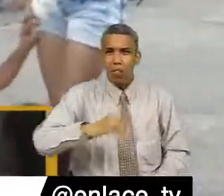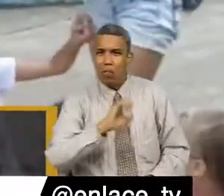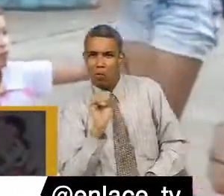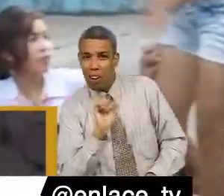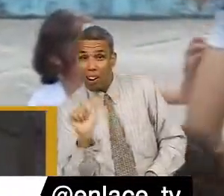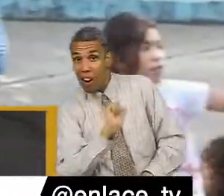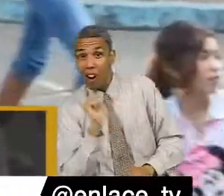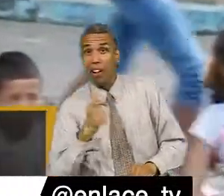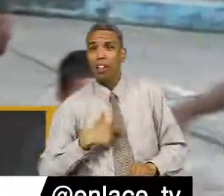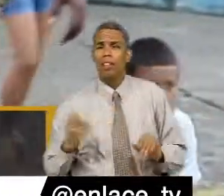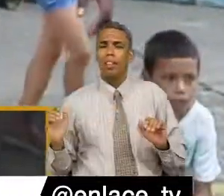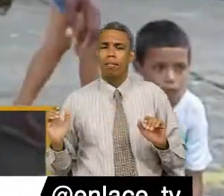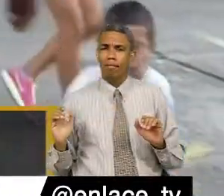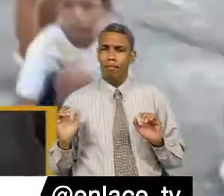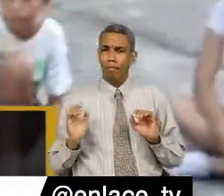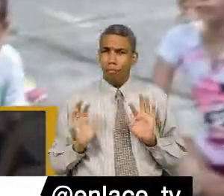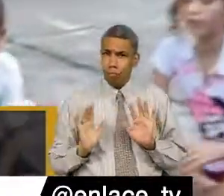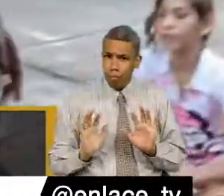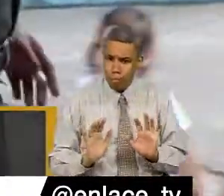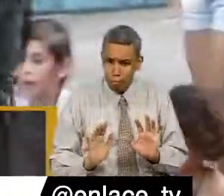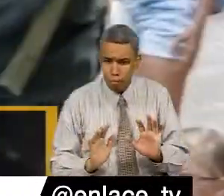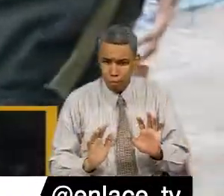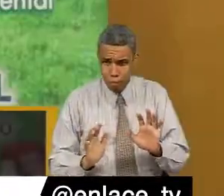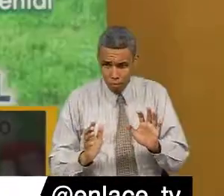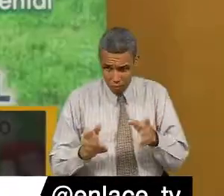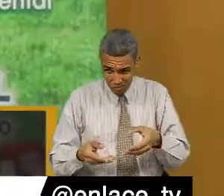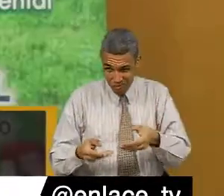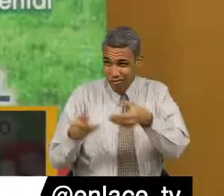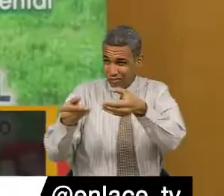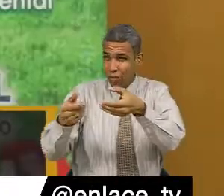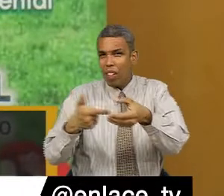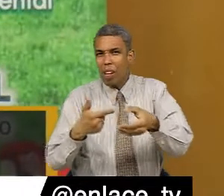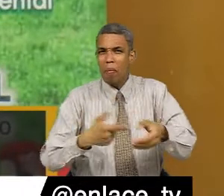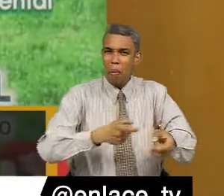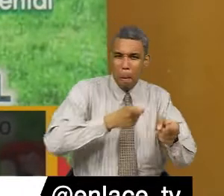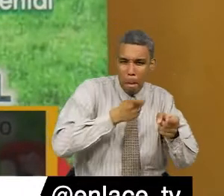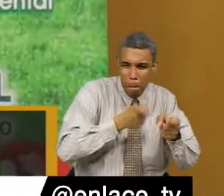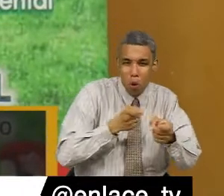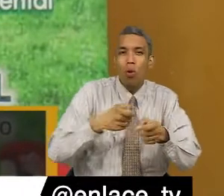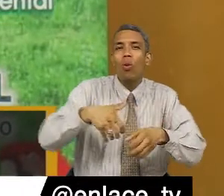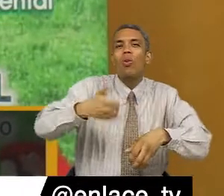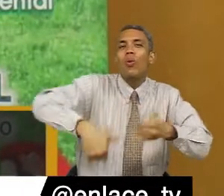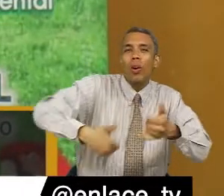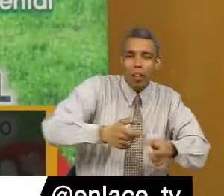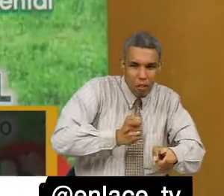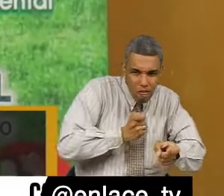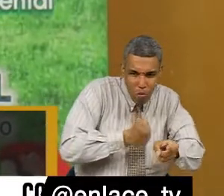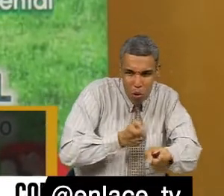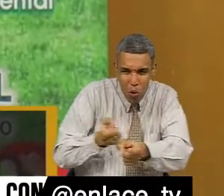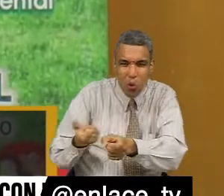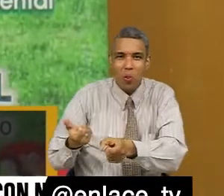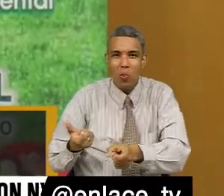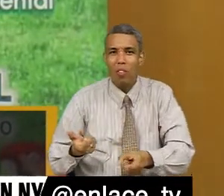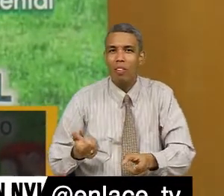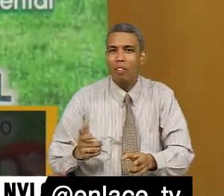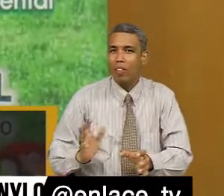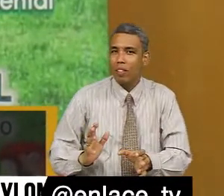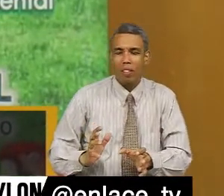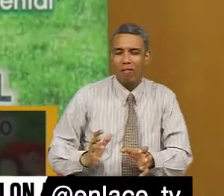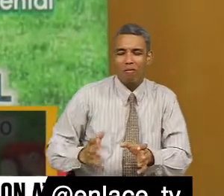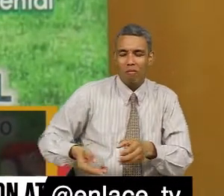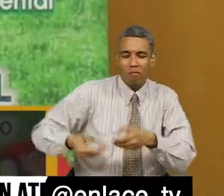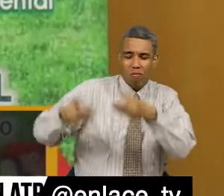número 6 del Grupo de Operaciones Especiales de Hidrocarburos. Se realizó una actividad de gestión interinstitucional con el Instituto Colombiano de Bienestar